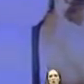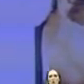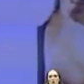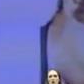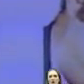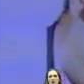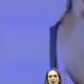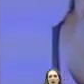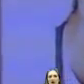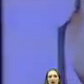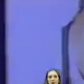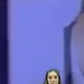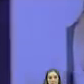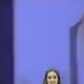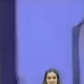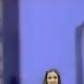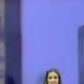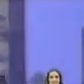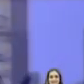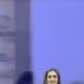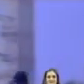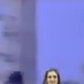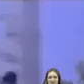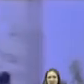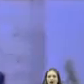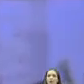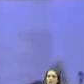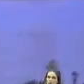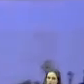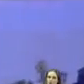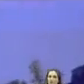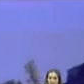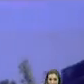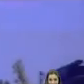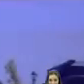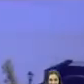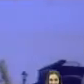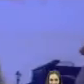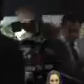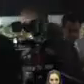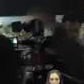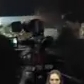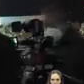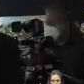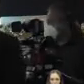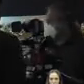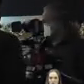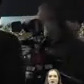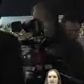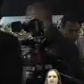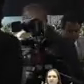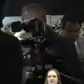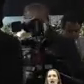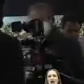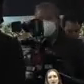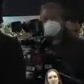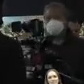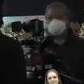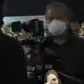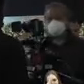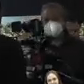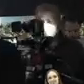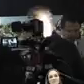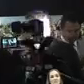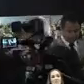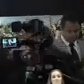propiedad, en el rancho de los Tres Potrillos, donde nos encontramos en este momento. Así se le hace honor a su palabra,